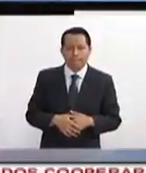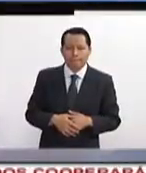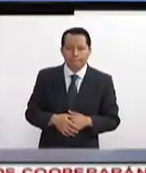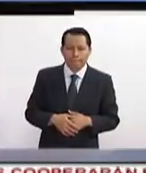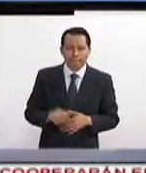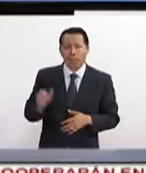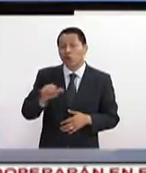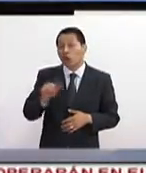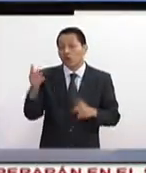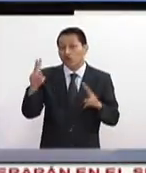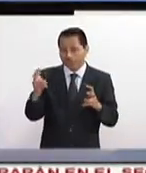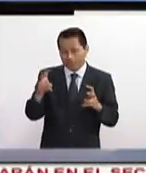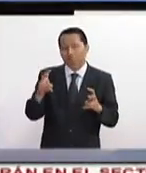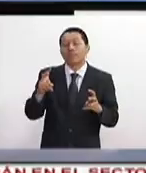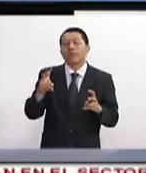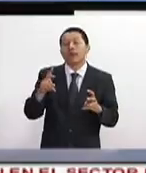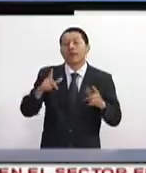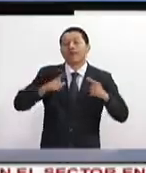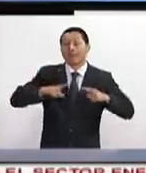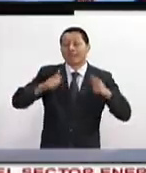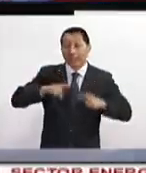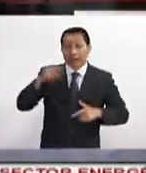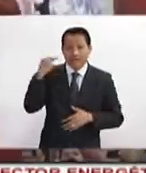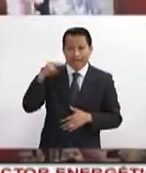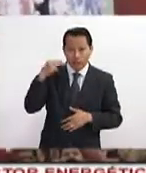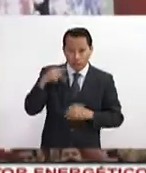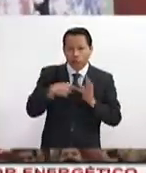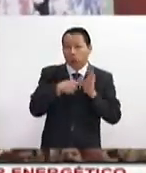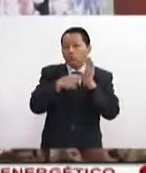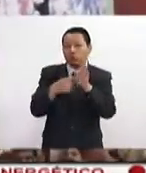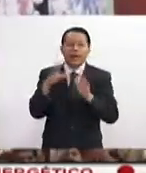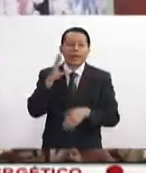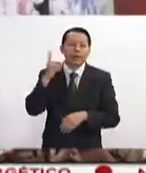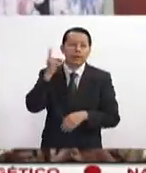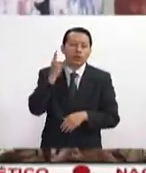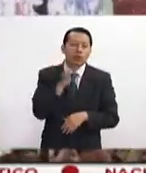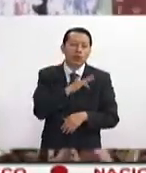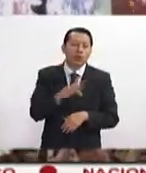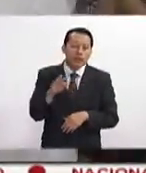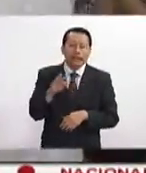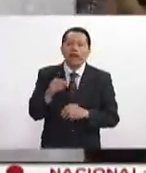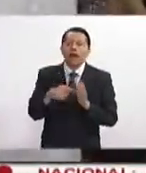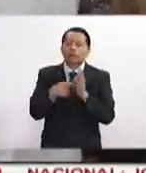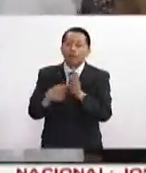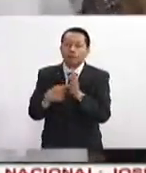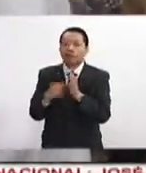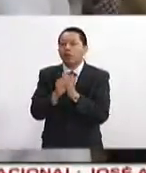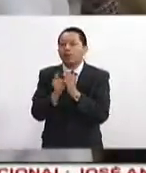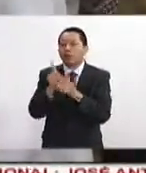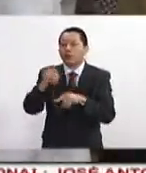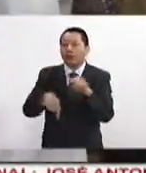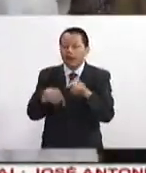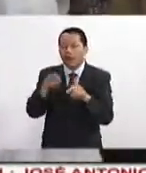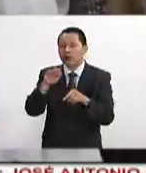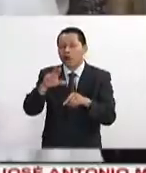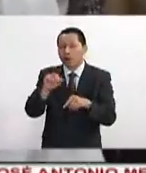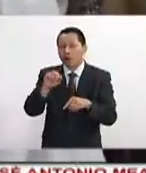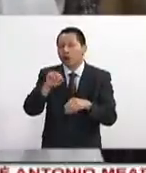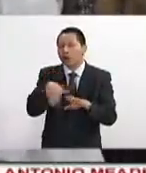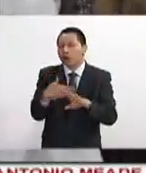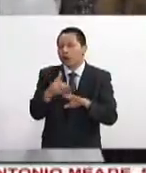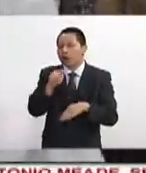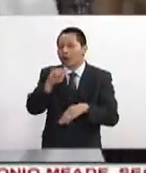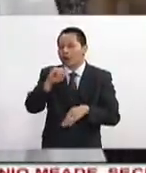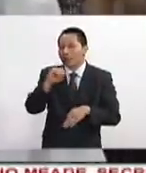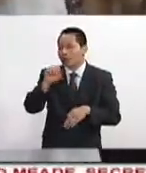A otros temas, la Fiscalía de Veracruz presentó en San Lázaro la solicitud de desafuero, esto contra el diputado federal Alberto Silva